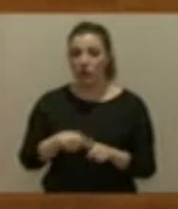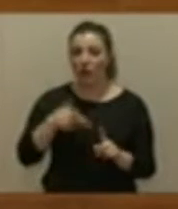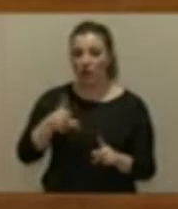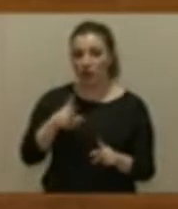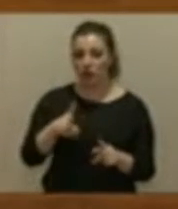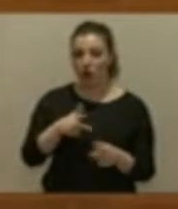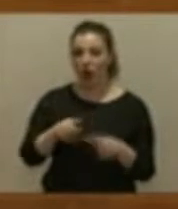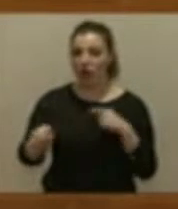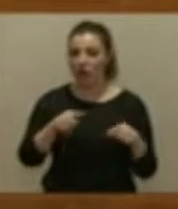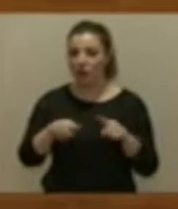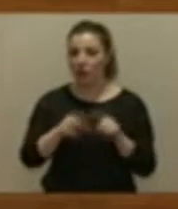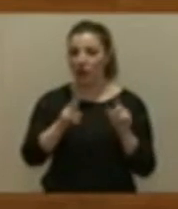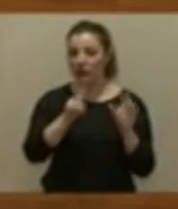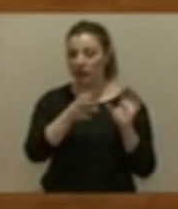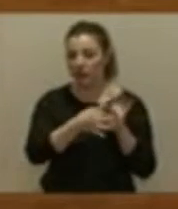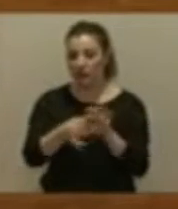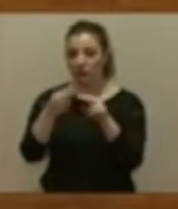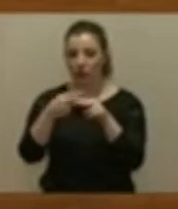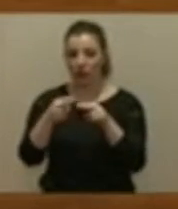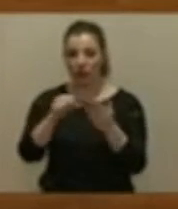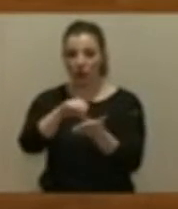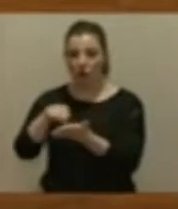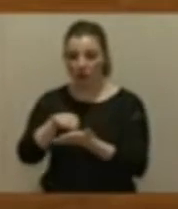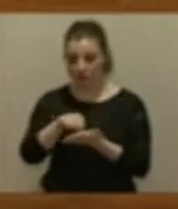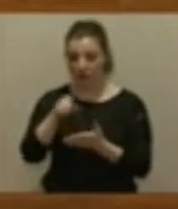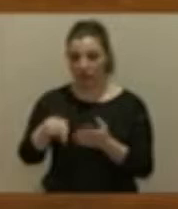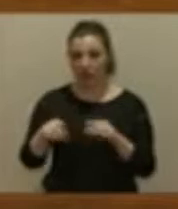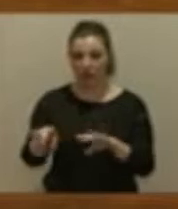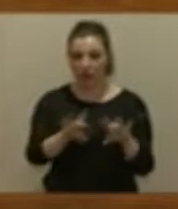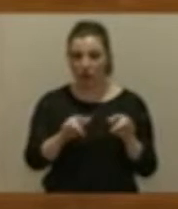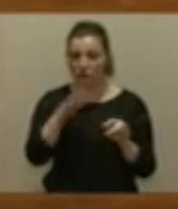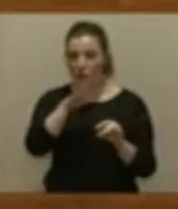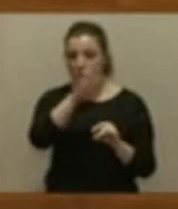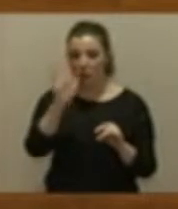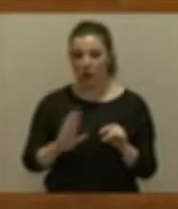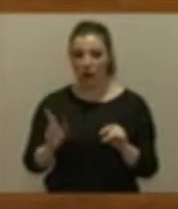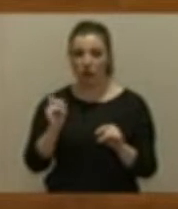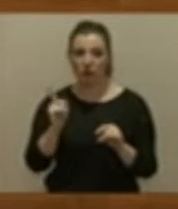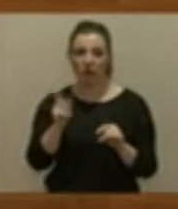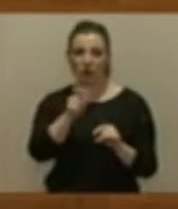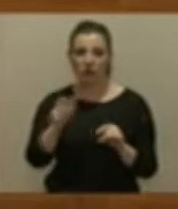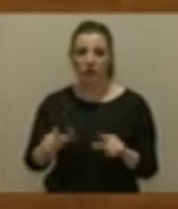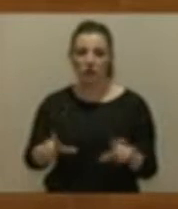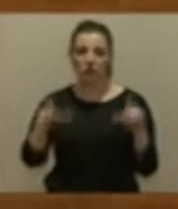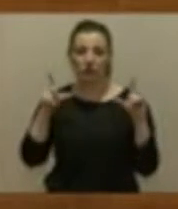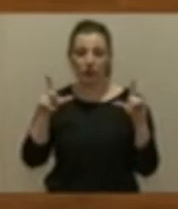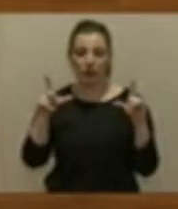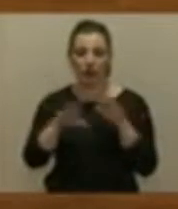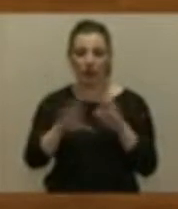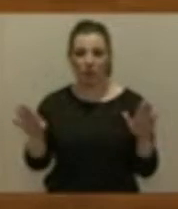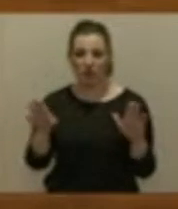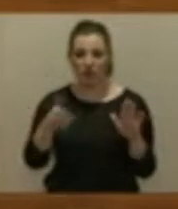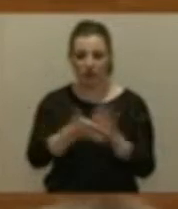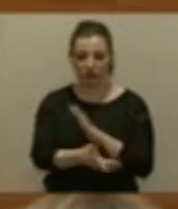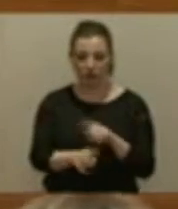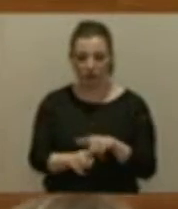sobre la política urbanística y territorial, que parece quedar reservada a los representantes electos y envuelve su ejercicio en una